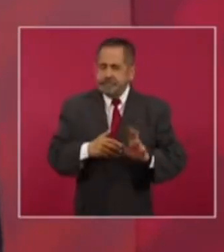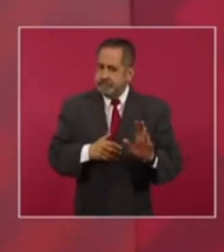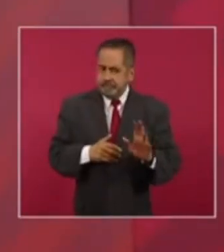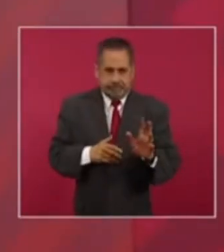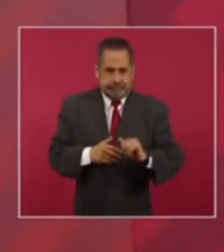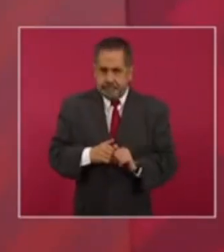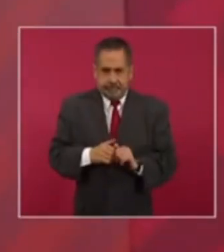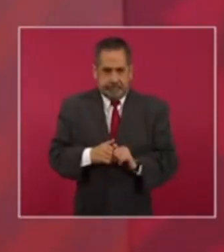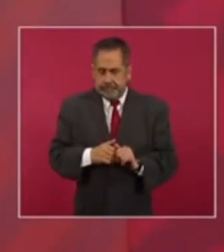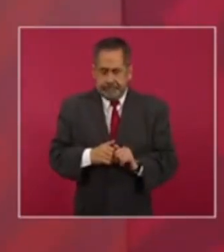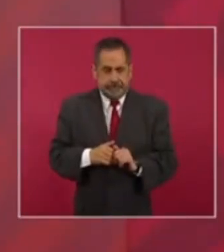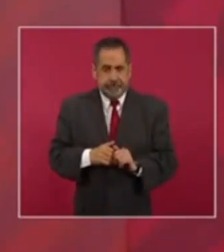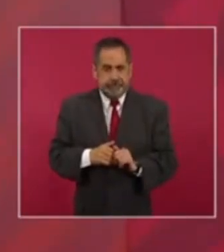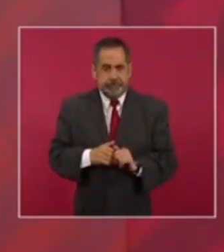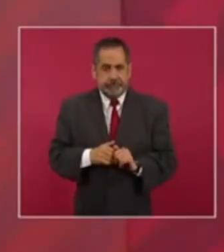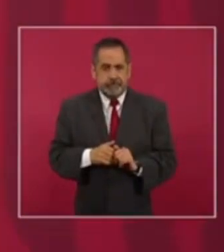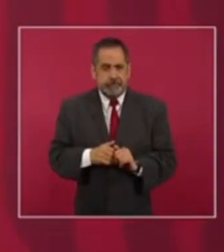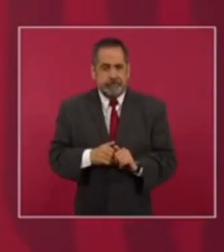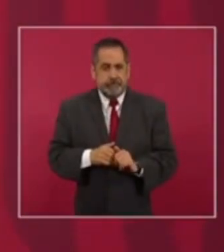una situación